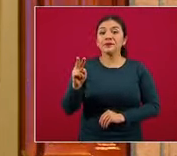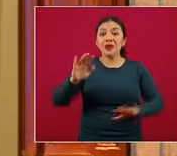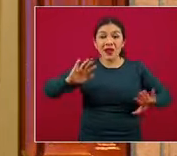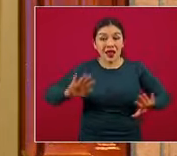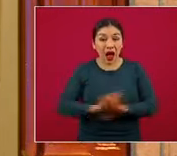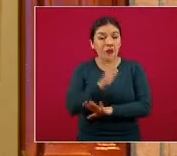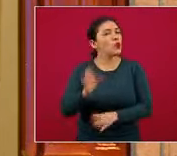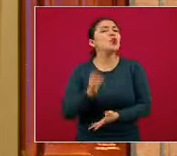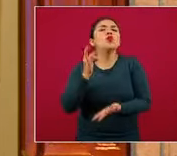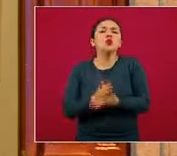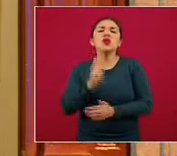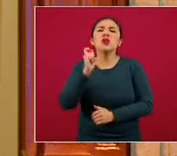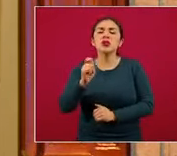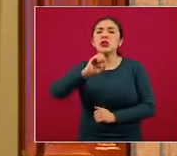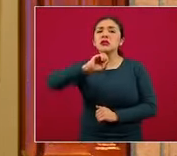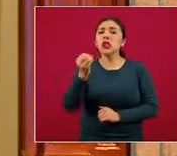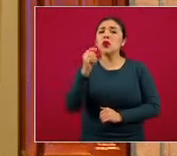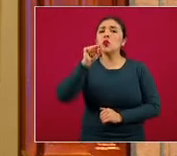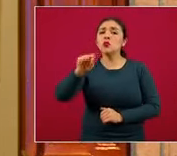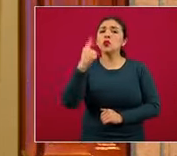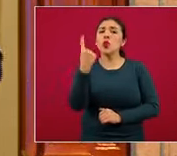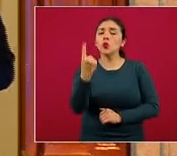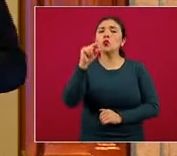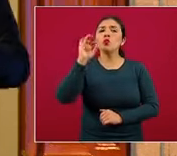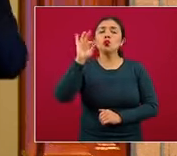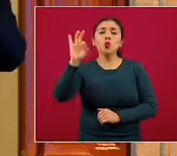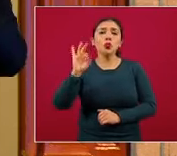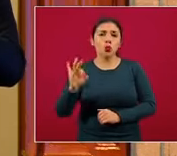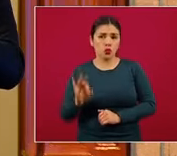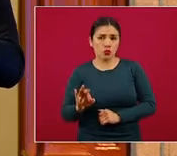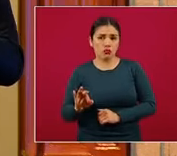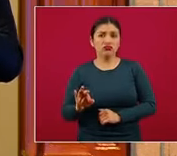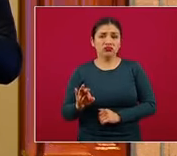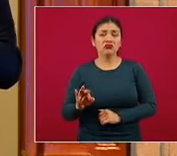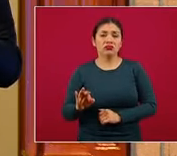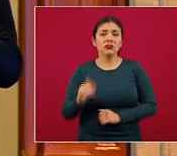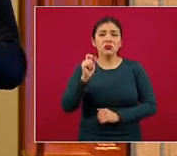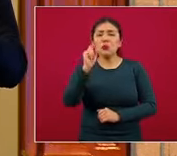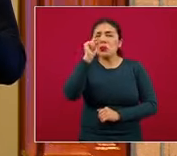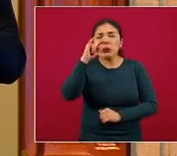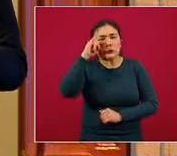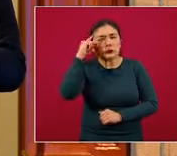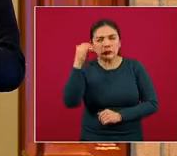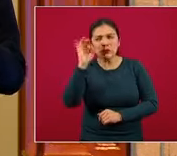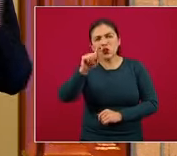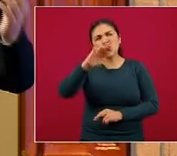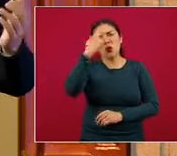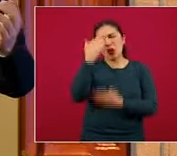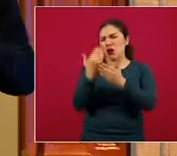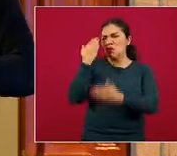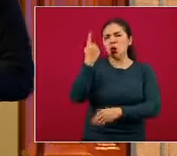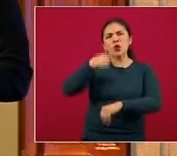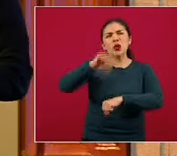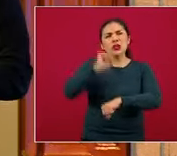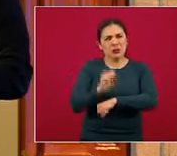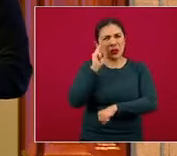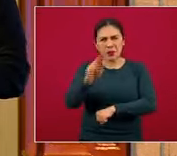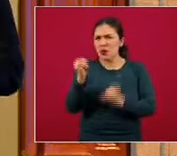fue solamente de 0.1 puntos porcentuales, es decir, una disminución. Si recuerdan la semana pasada que veíamos